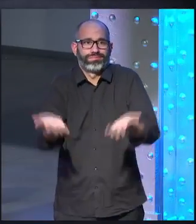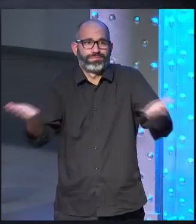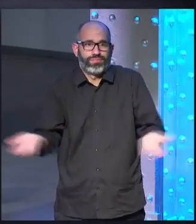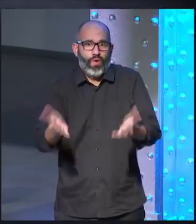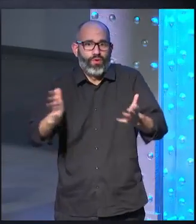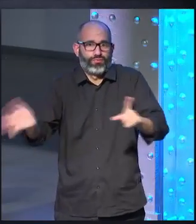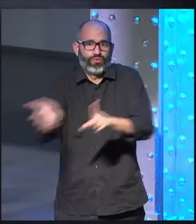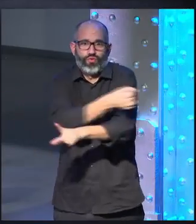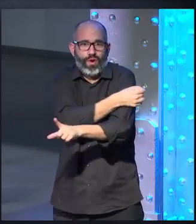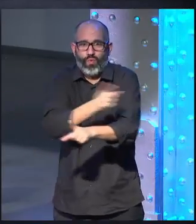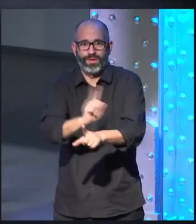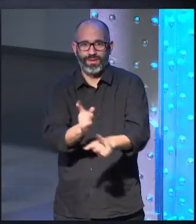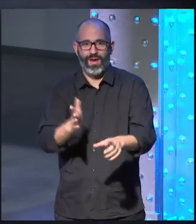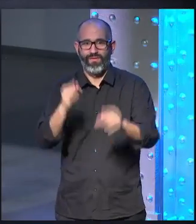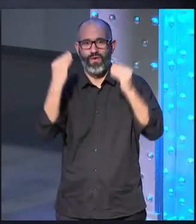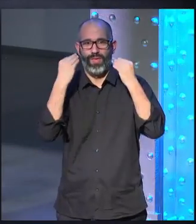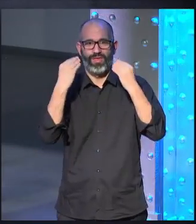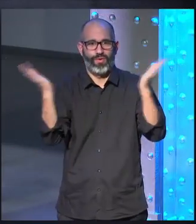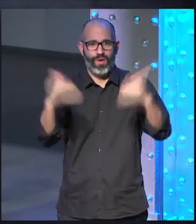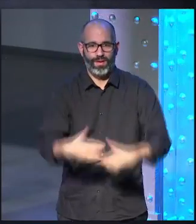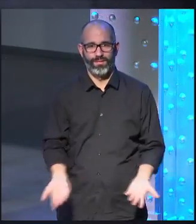o no encuentras dónde formarte, ¿no?